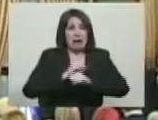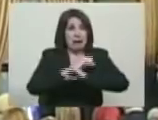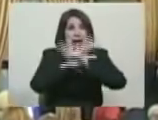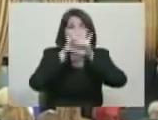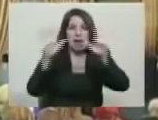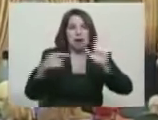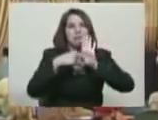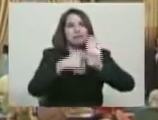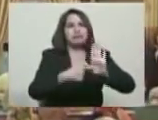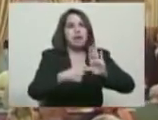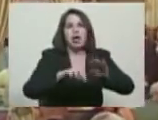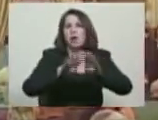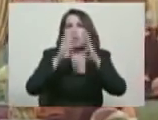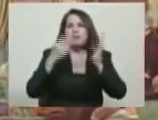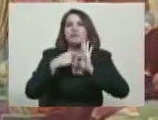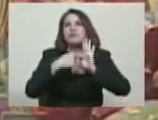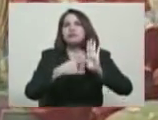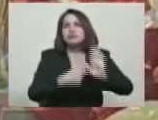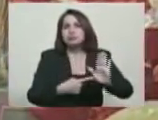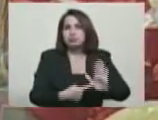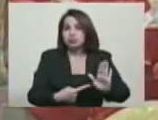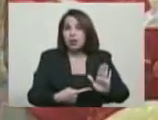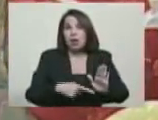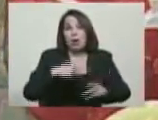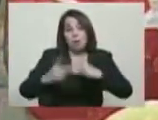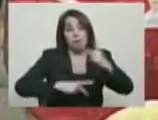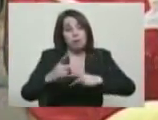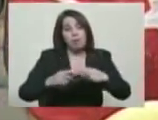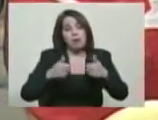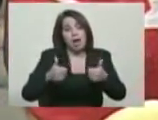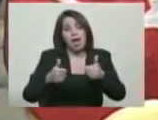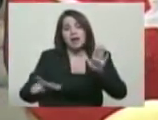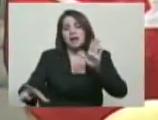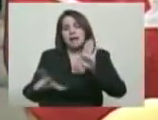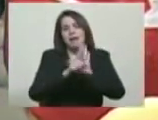transparentes, prósperas y legales.